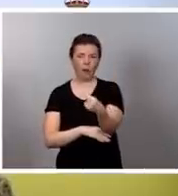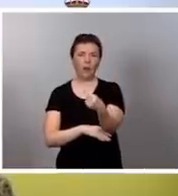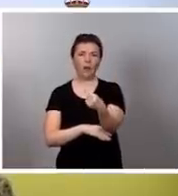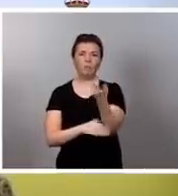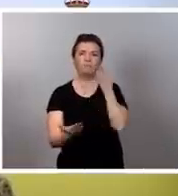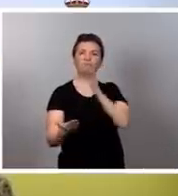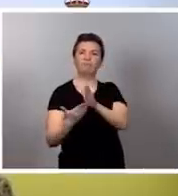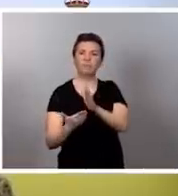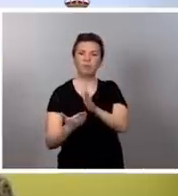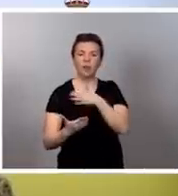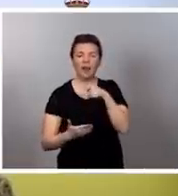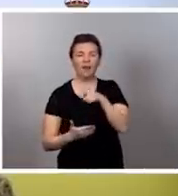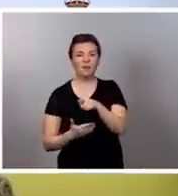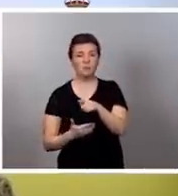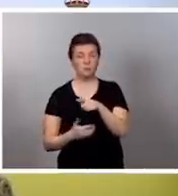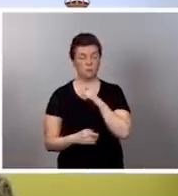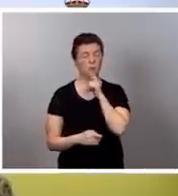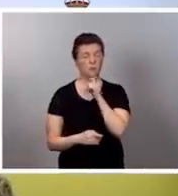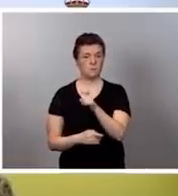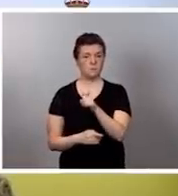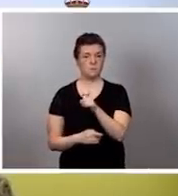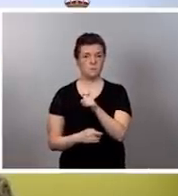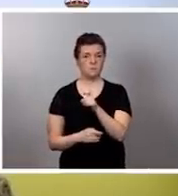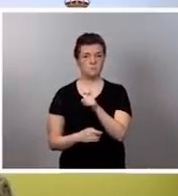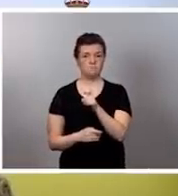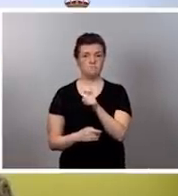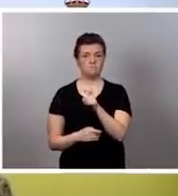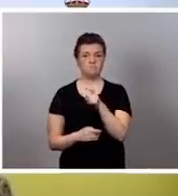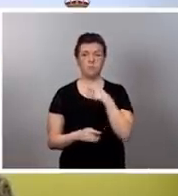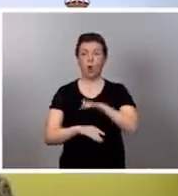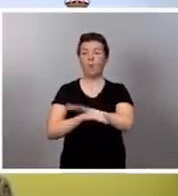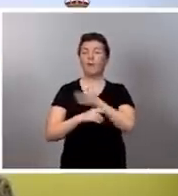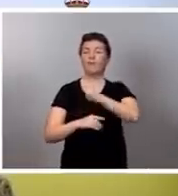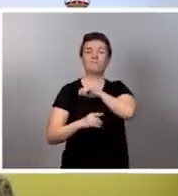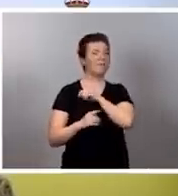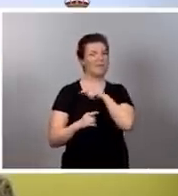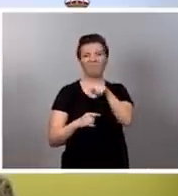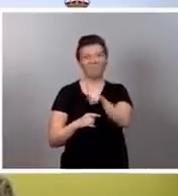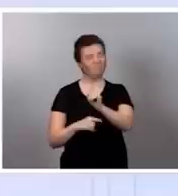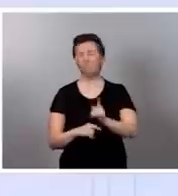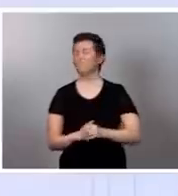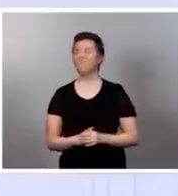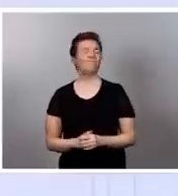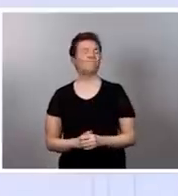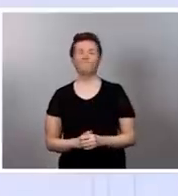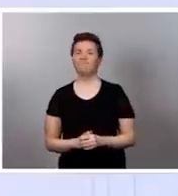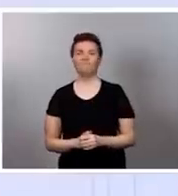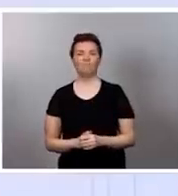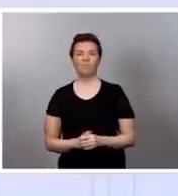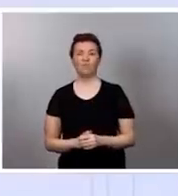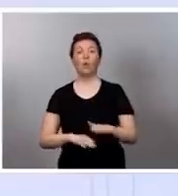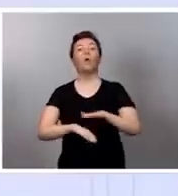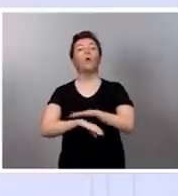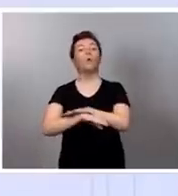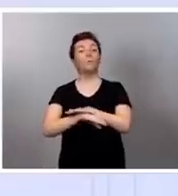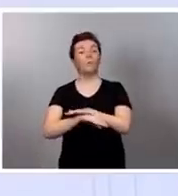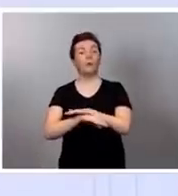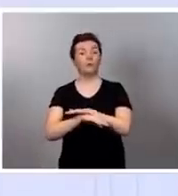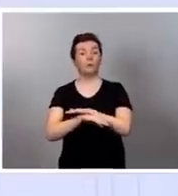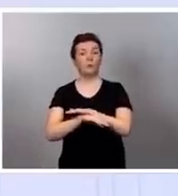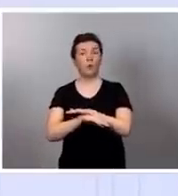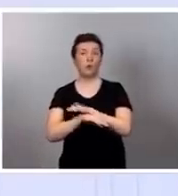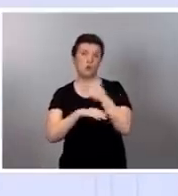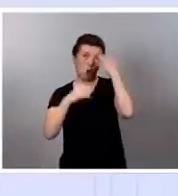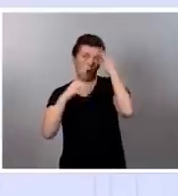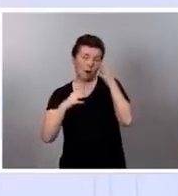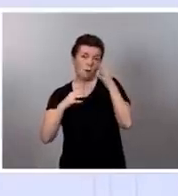les adelanto que no van a encontrar al Gobierno de España ahí. El Gobierno, junto, yo creo, la